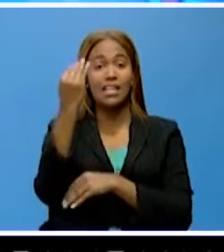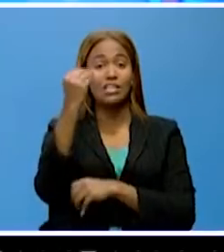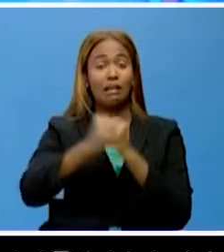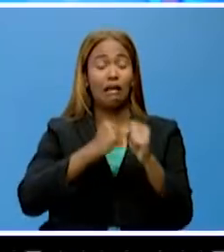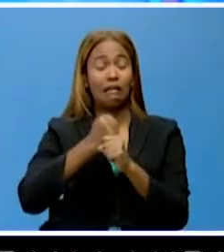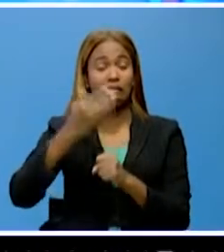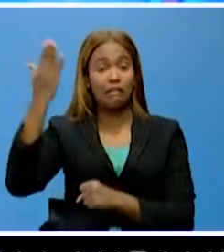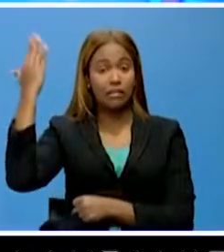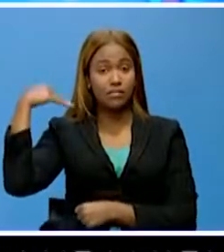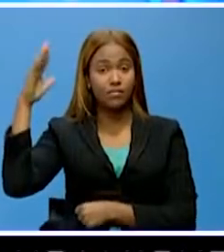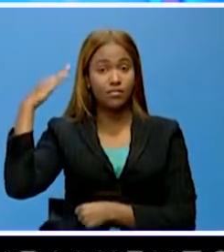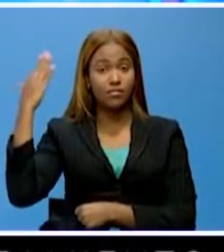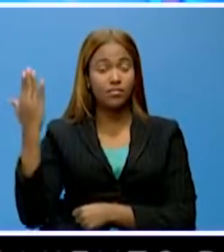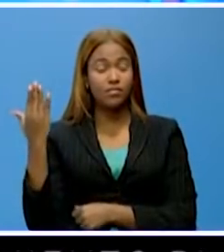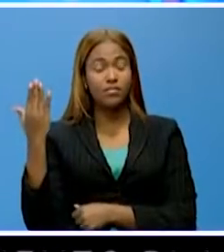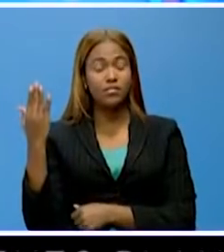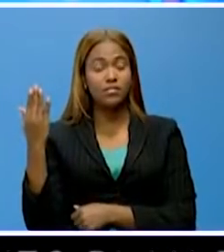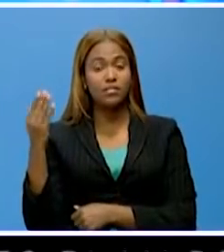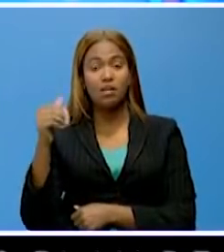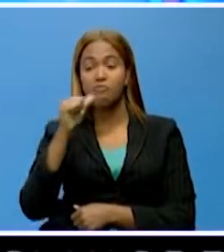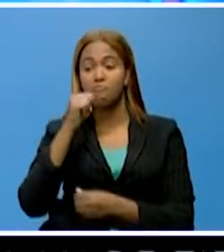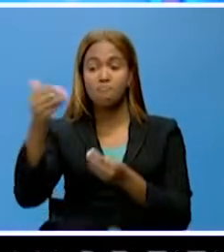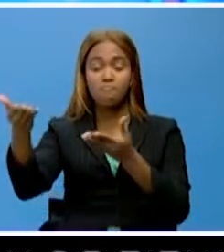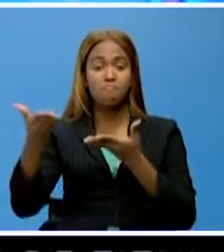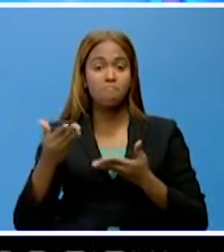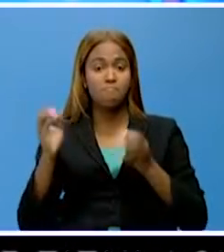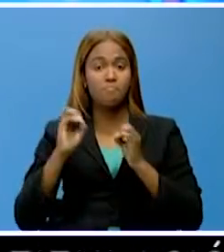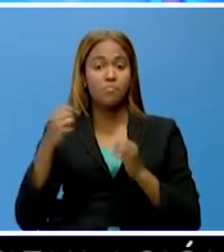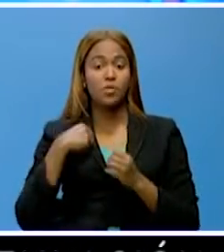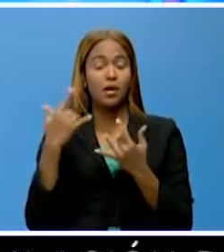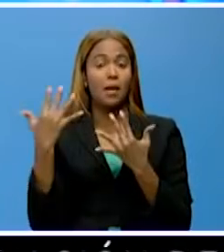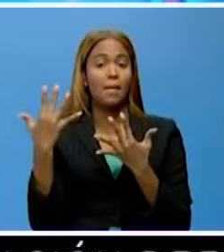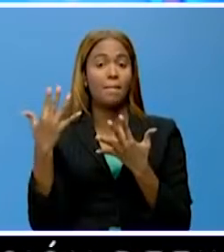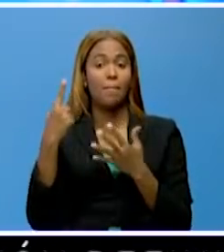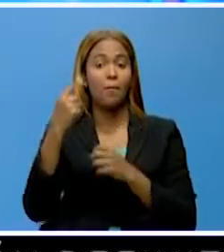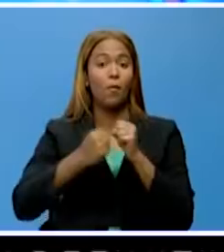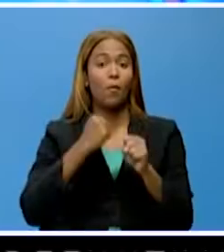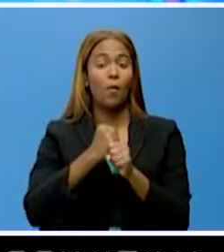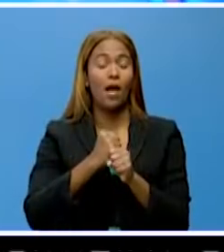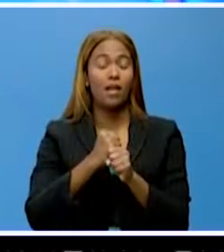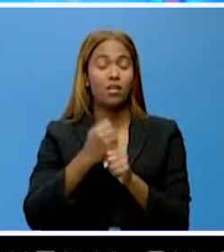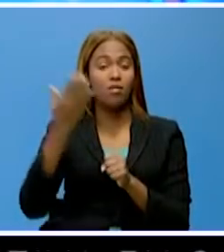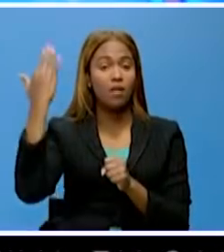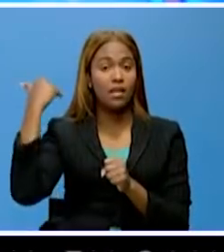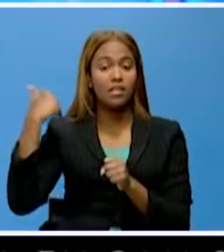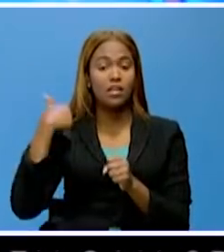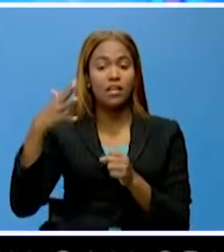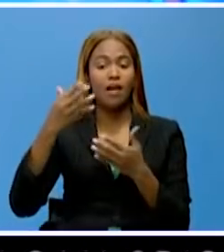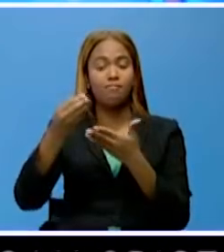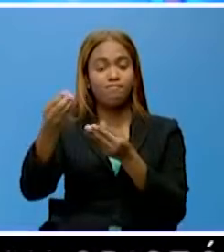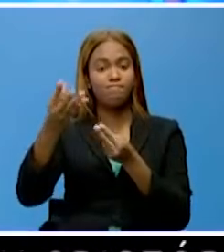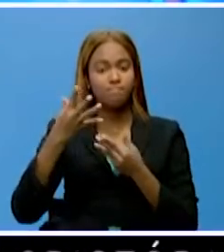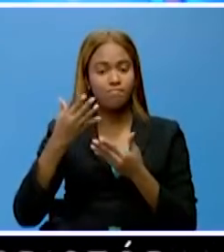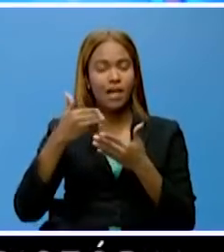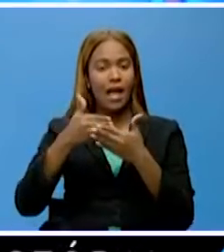años. Y no me llega nada, estoy esperando la cita, hace un año y pico tengo realista.